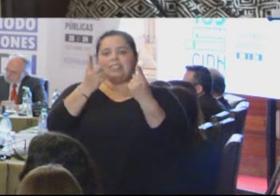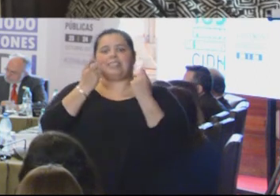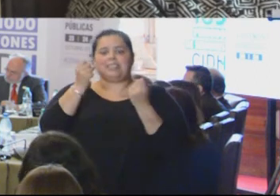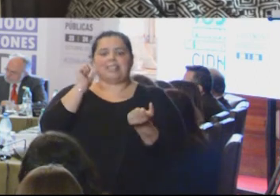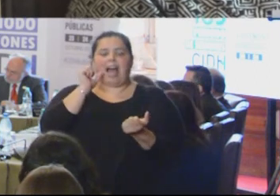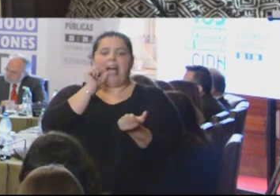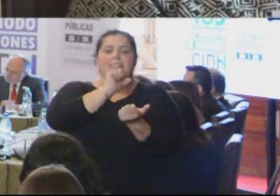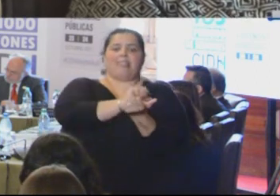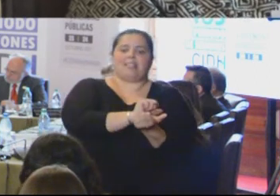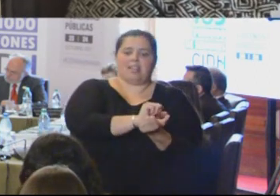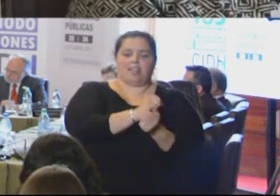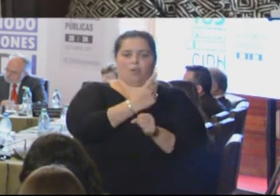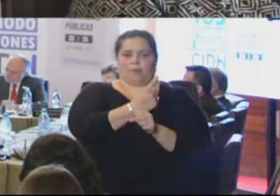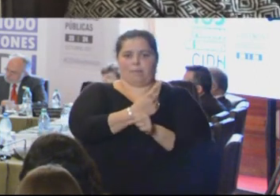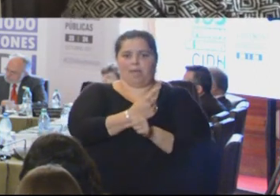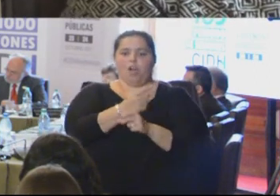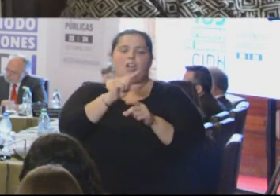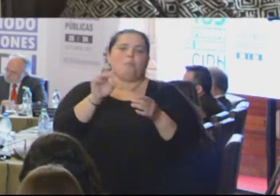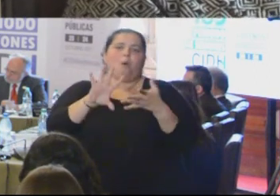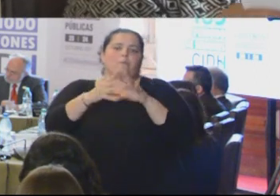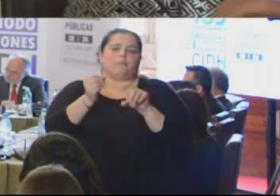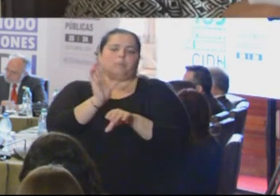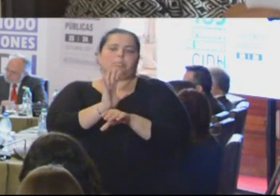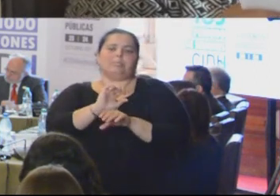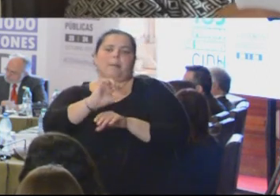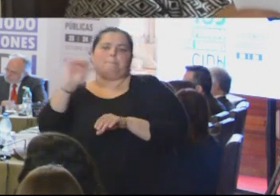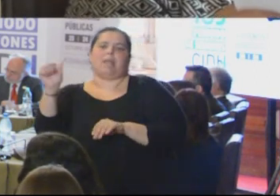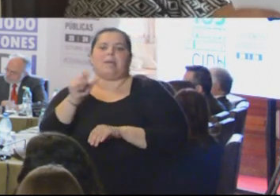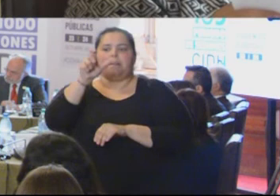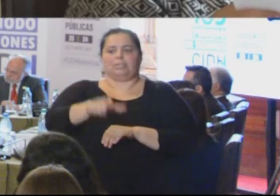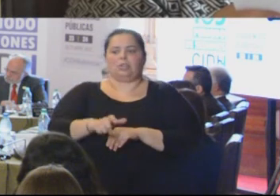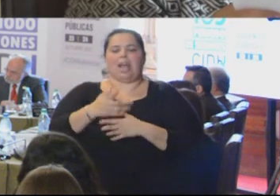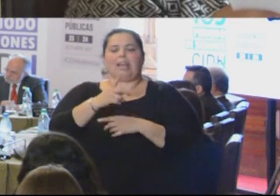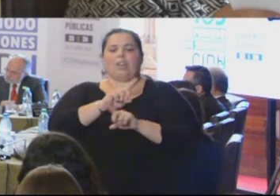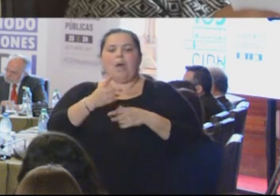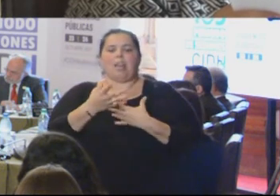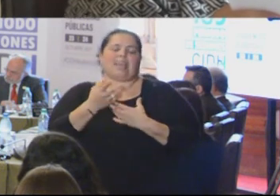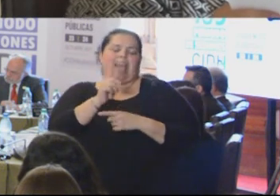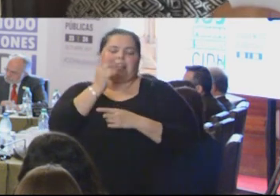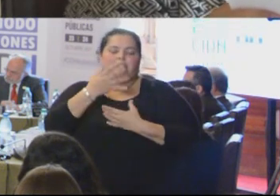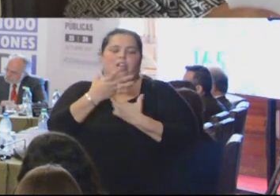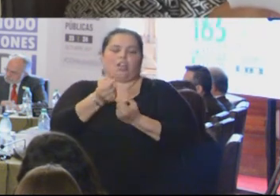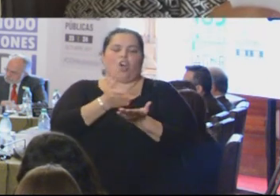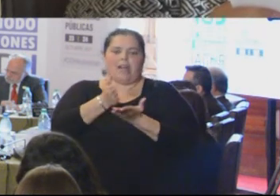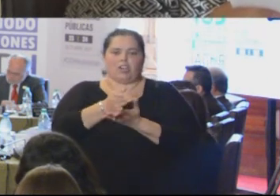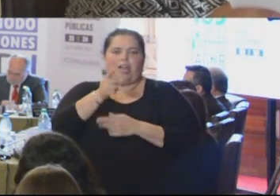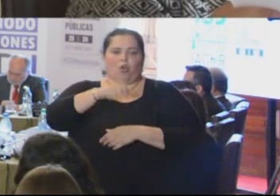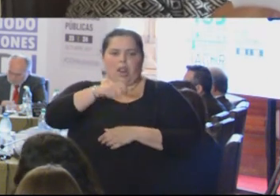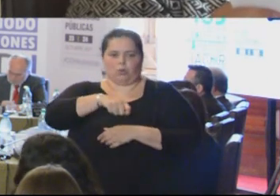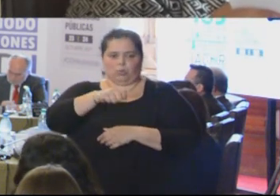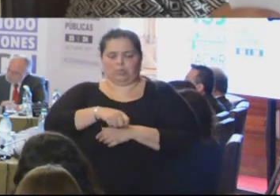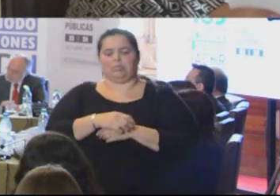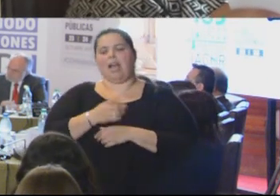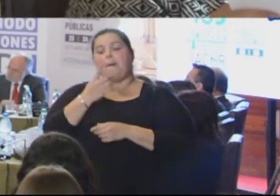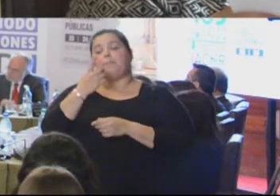premia a quienes no han colaborado con la justicia quienes están prófugos adicionalmente si bien la corte suprema de justicia